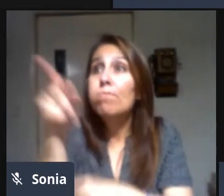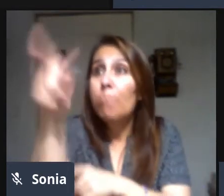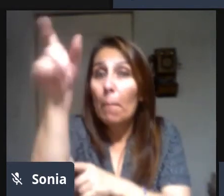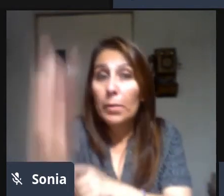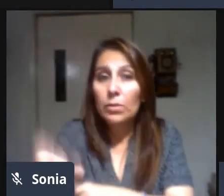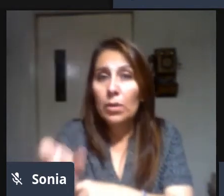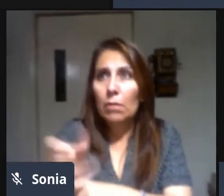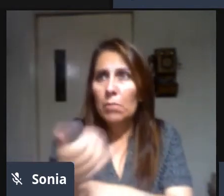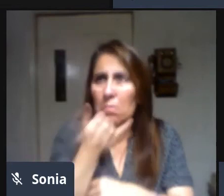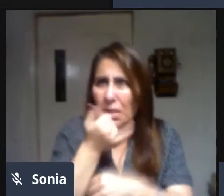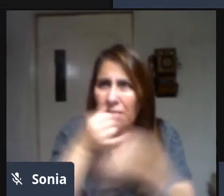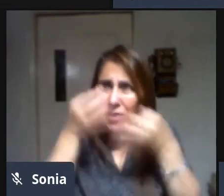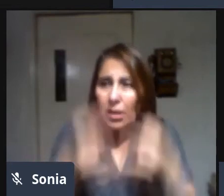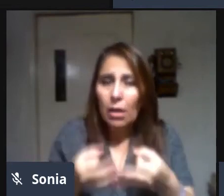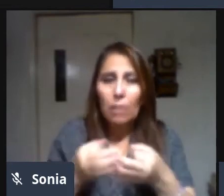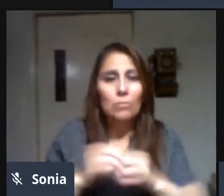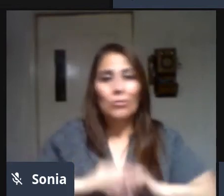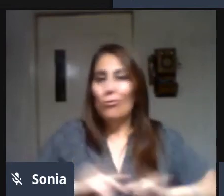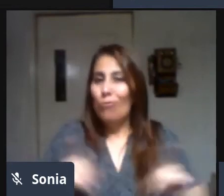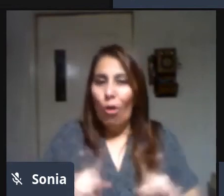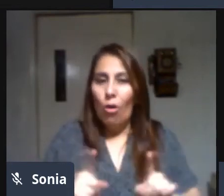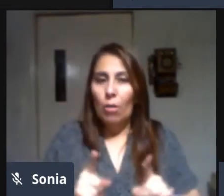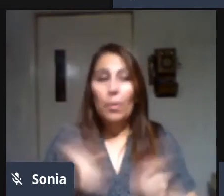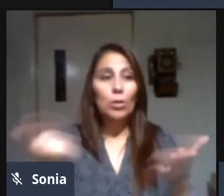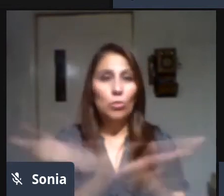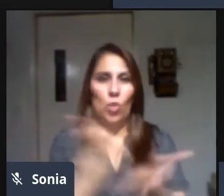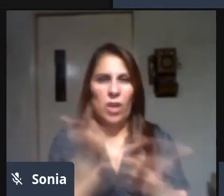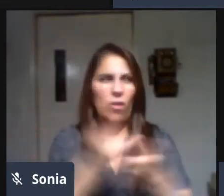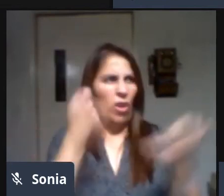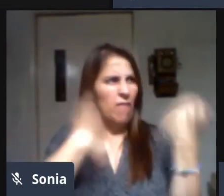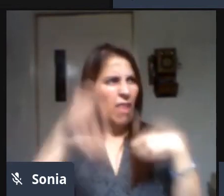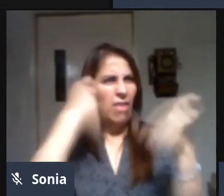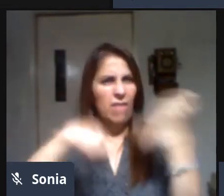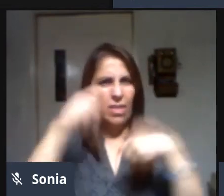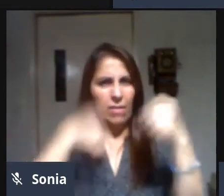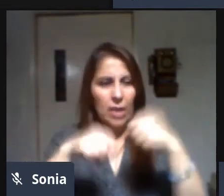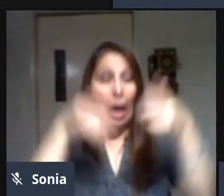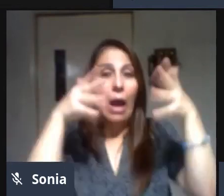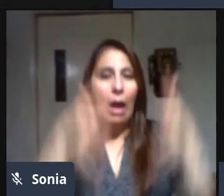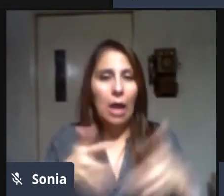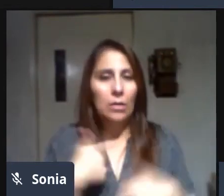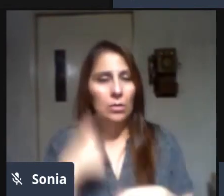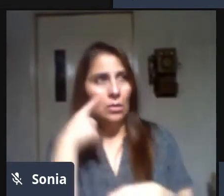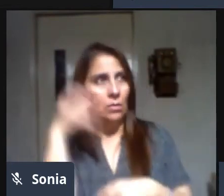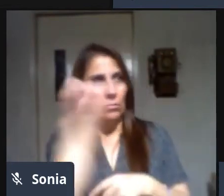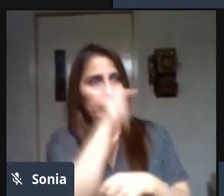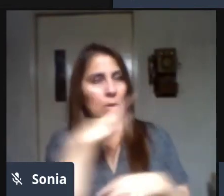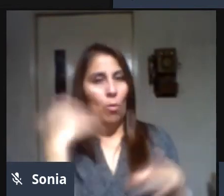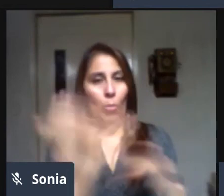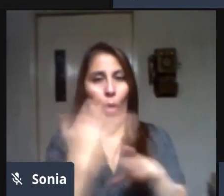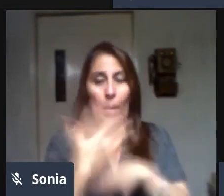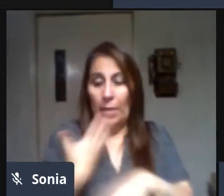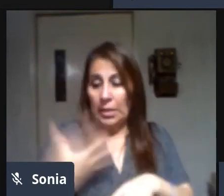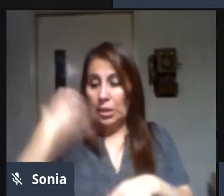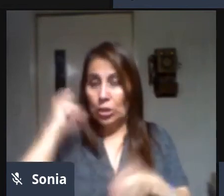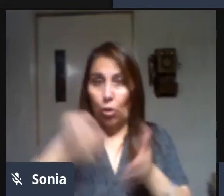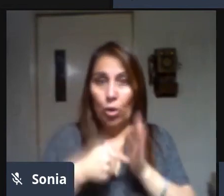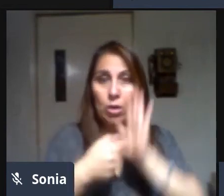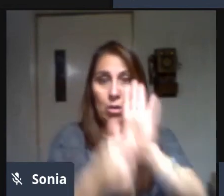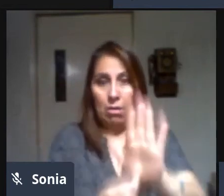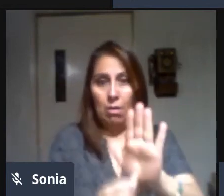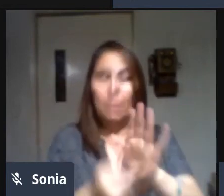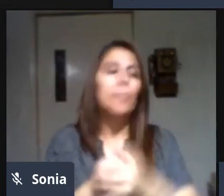no pasa pero si es el libro más vendido entonces allí empezaríamos a tener unos problemas de suela historia